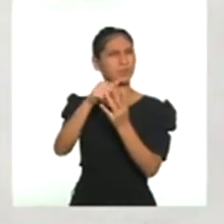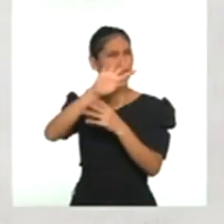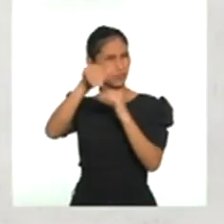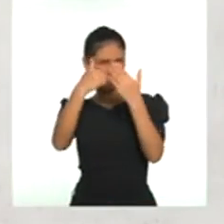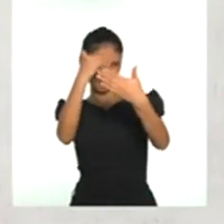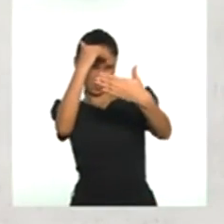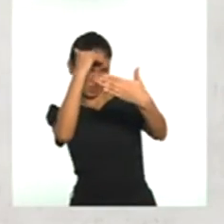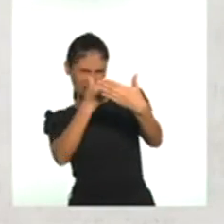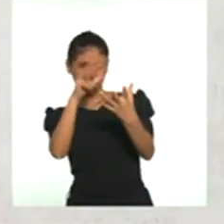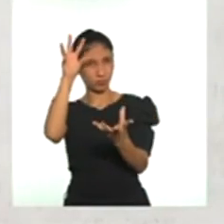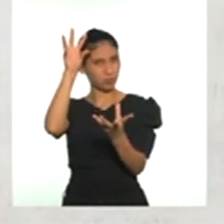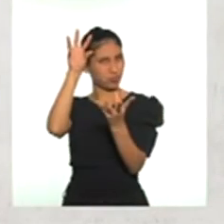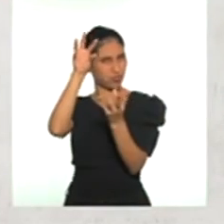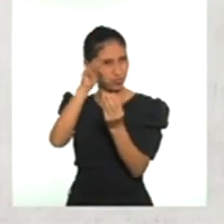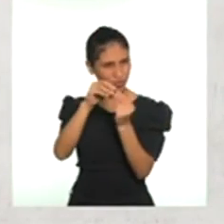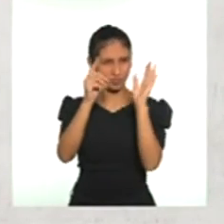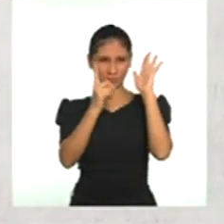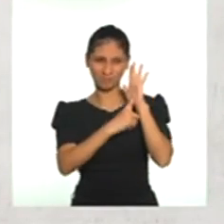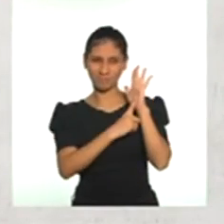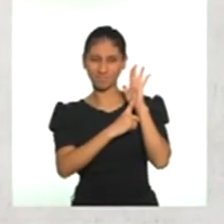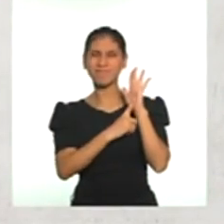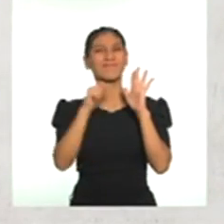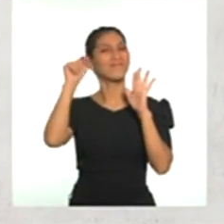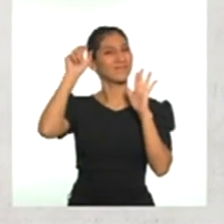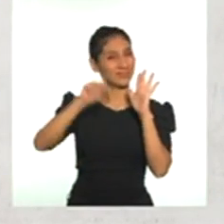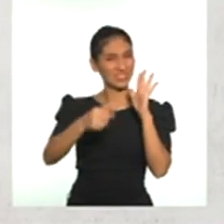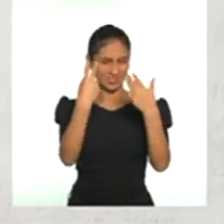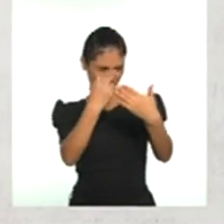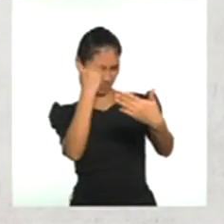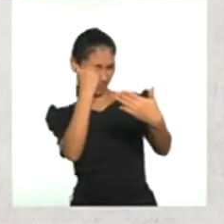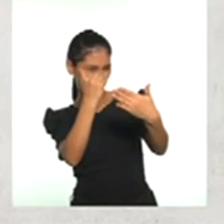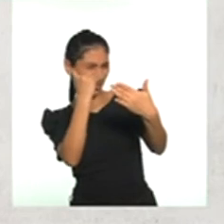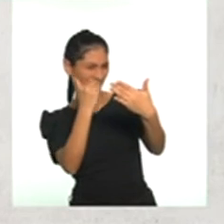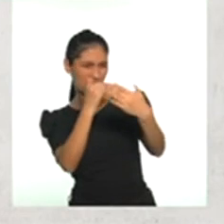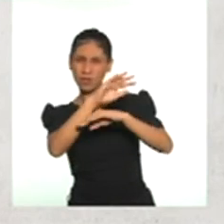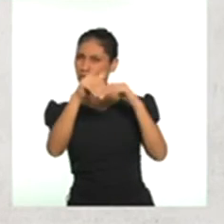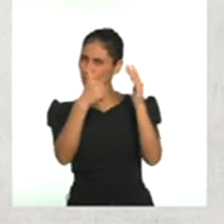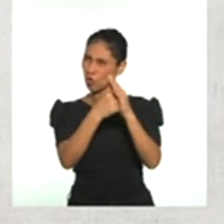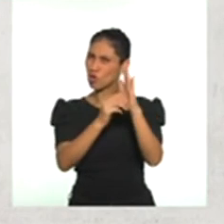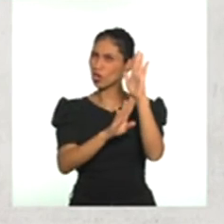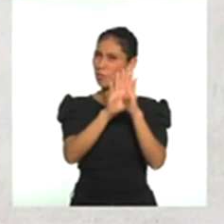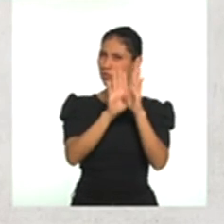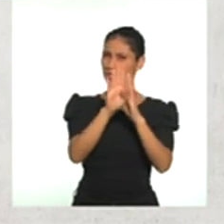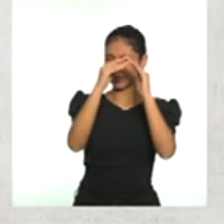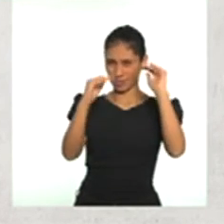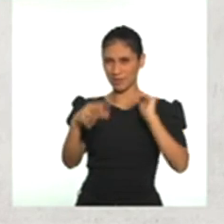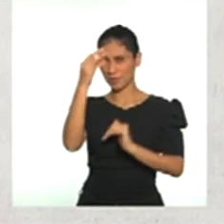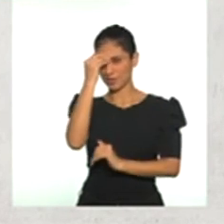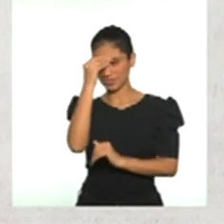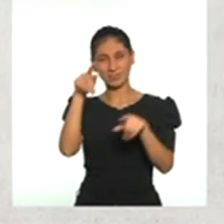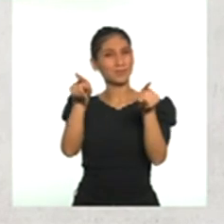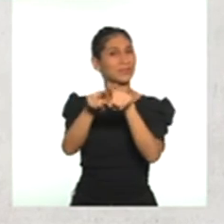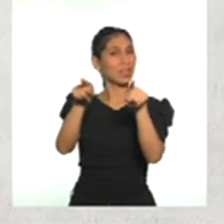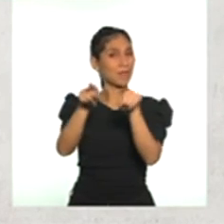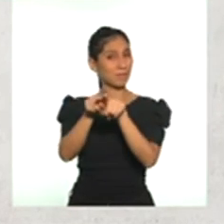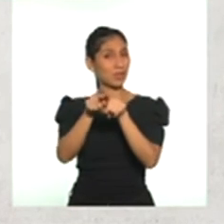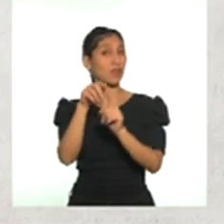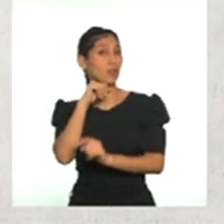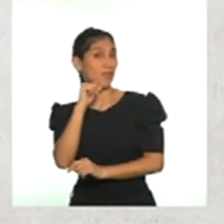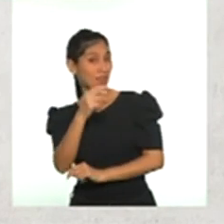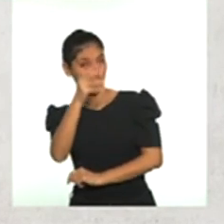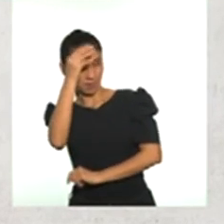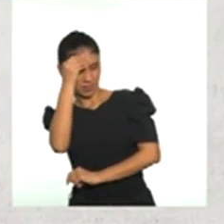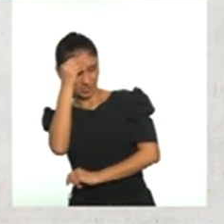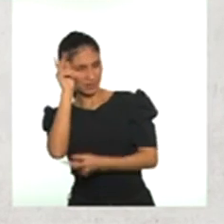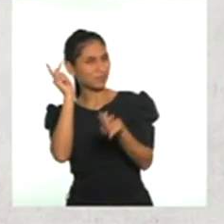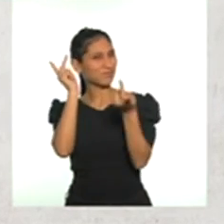hora de revisar nuestros avances en el camino de aprendizaje. Y así identificar todo lo que hemos desarrollado en Aprendo en Casa y también lo que nos